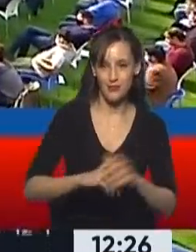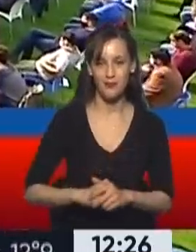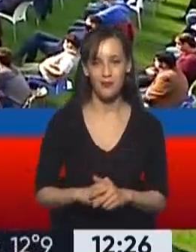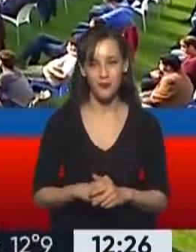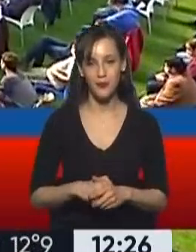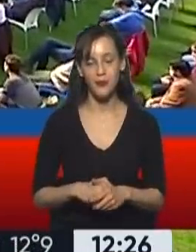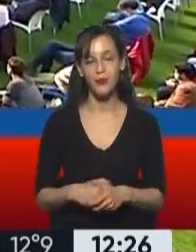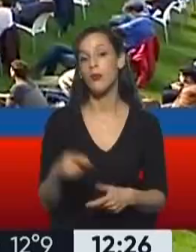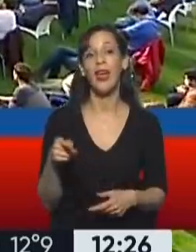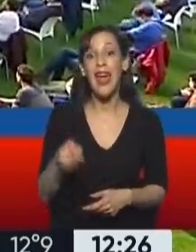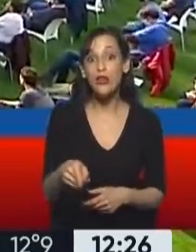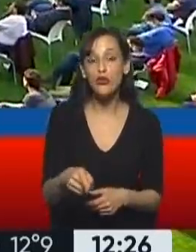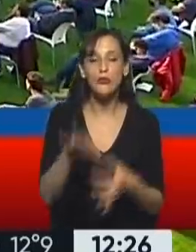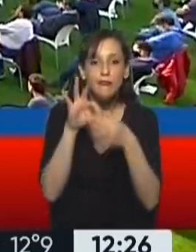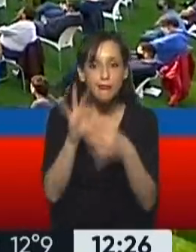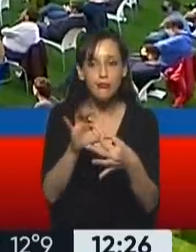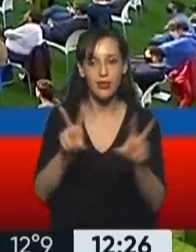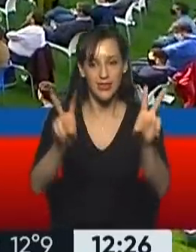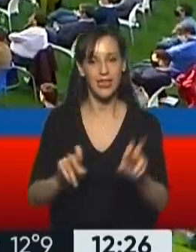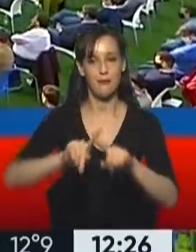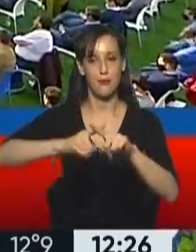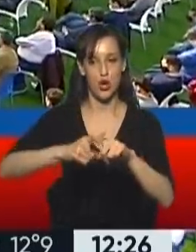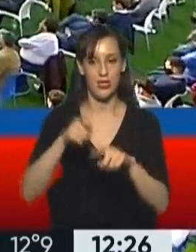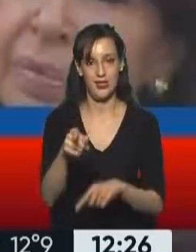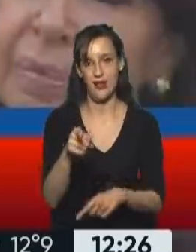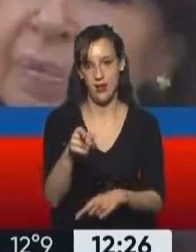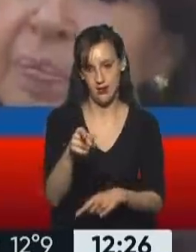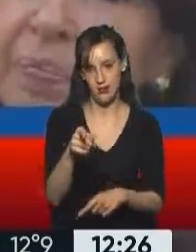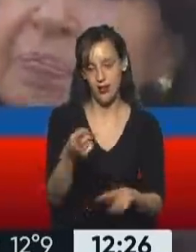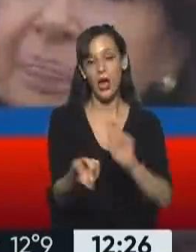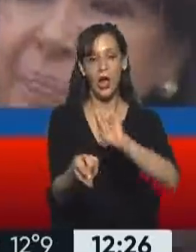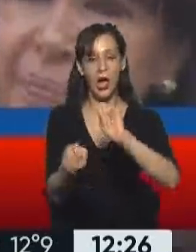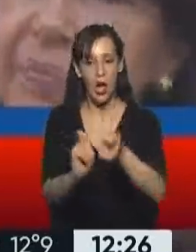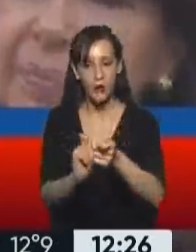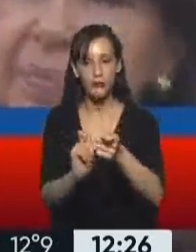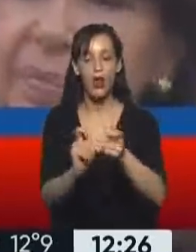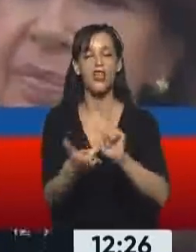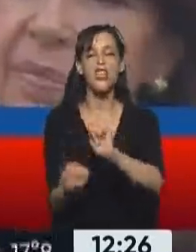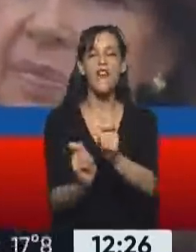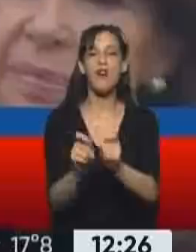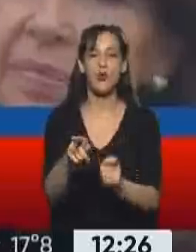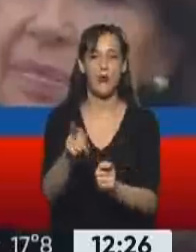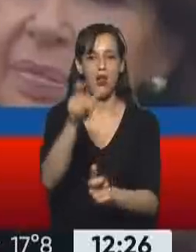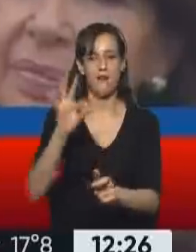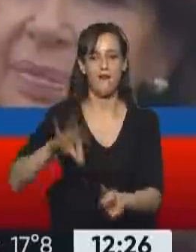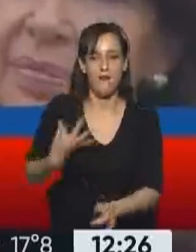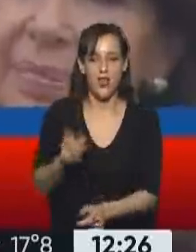Política se trata de eso, de poder transformar y modificar la vida de la gente. Por eso creo